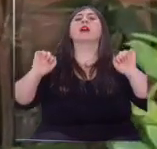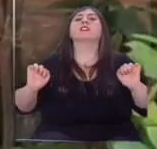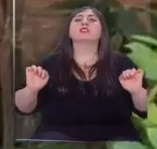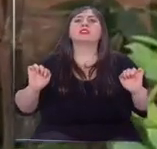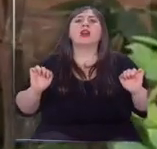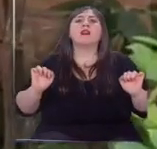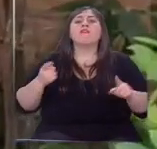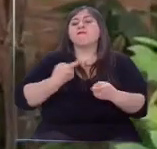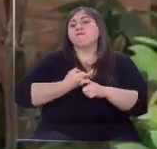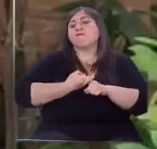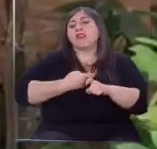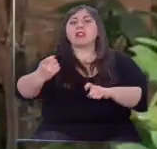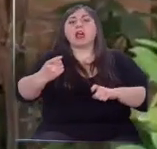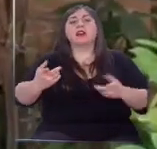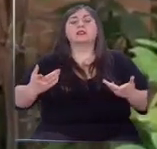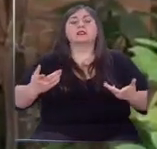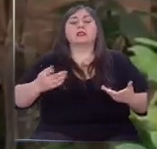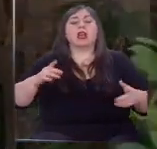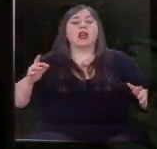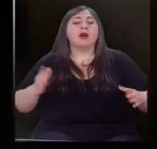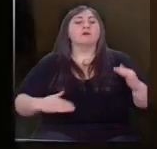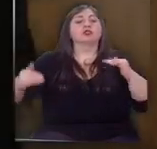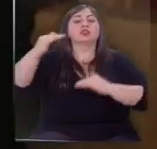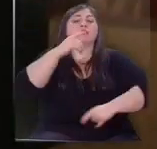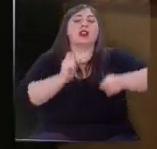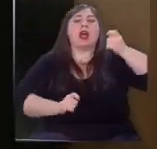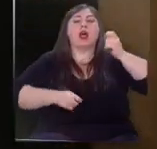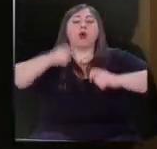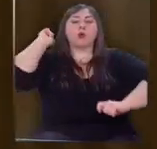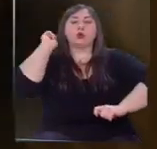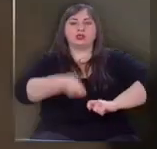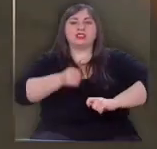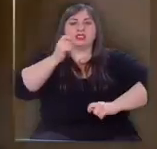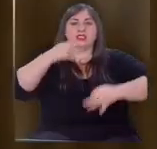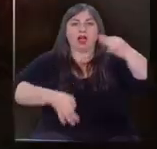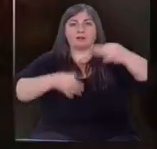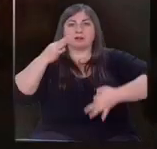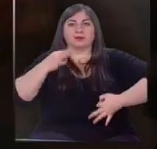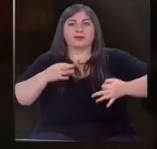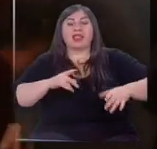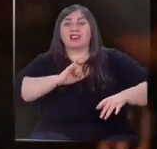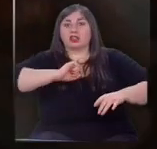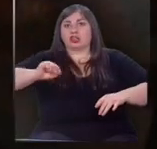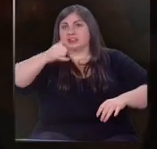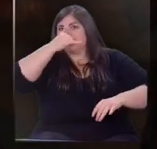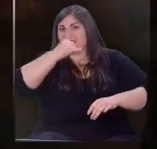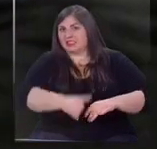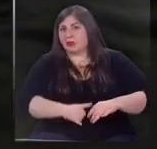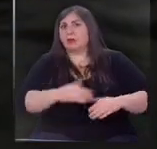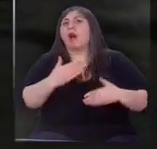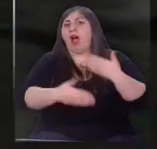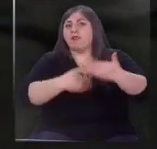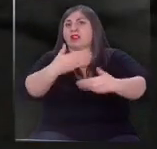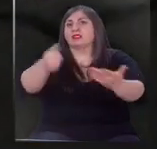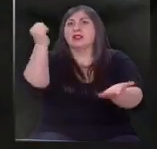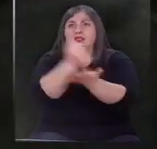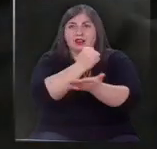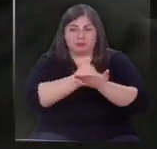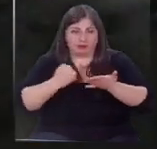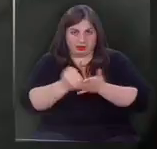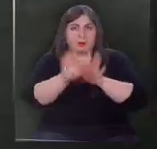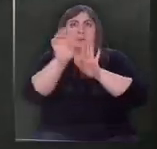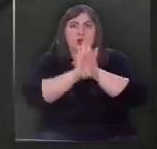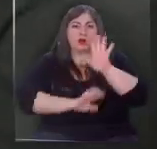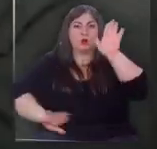la venganza por sobre la justicia. De esta manera, contra el tiempo y con polémica, avanza el trámite de proyectos